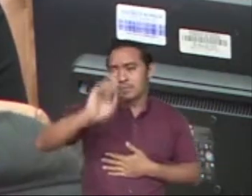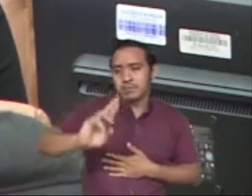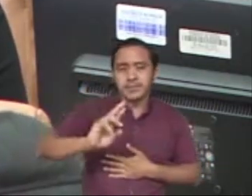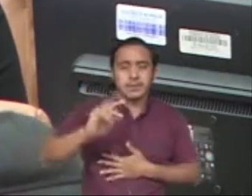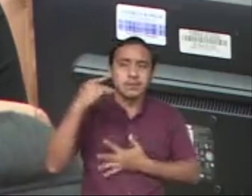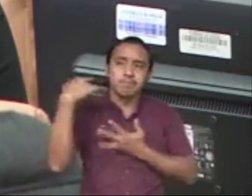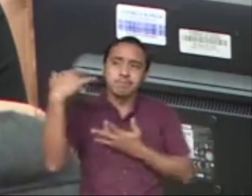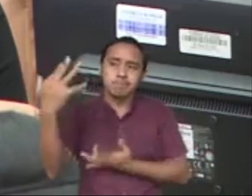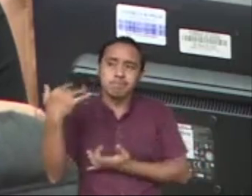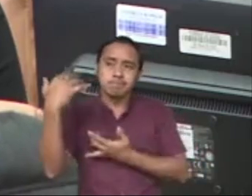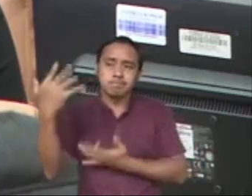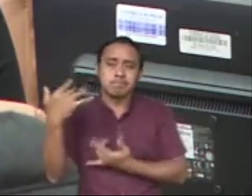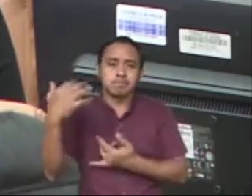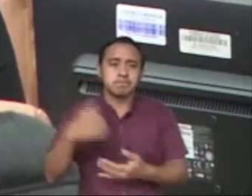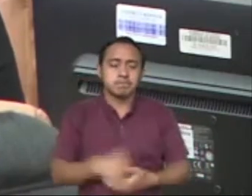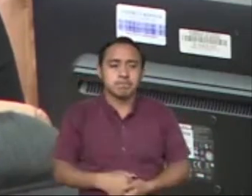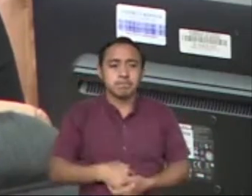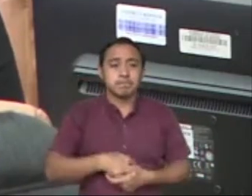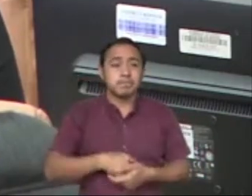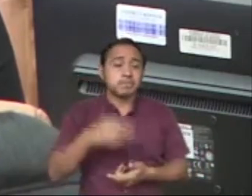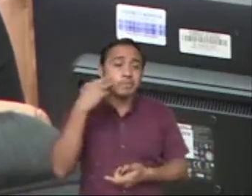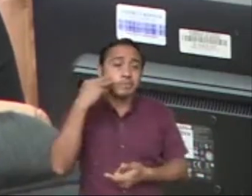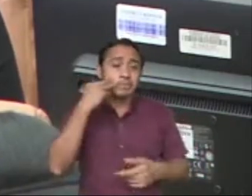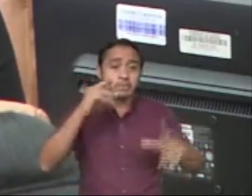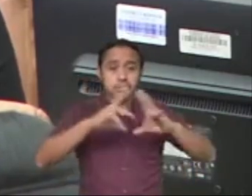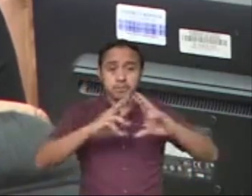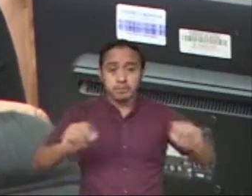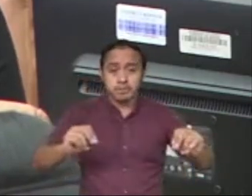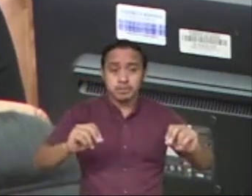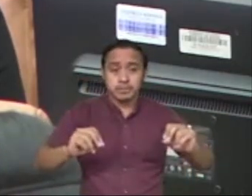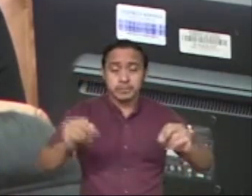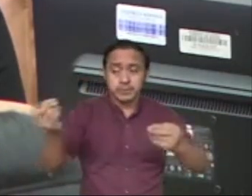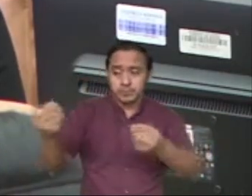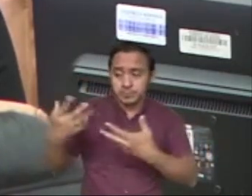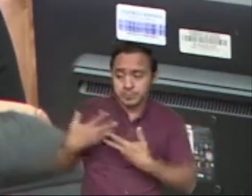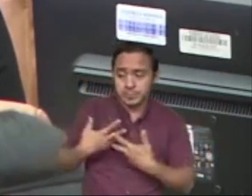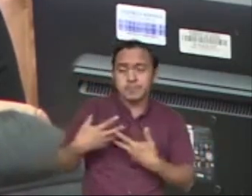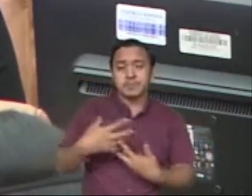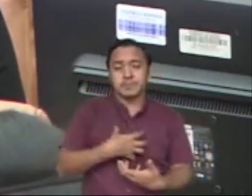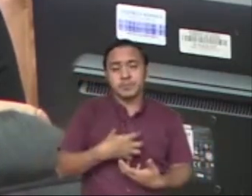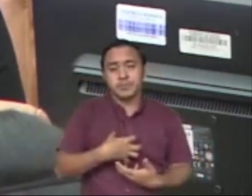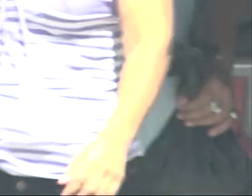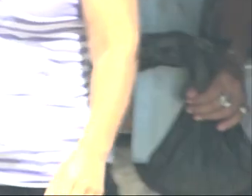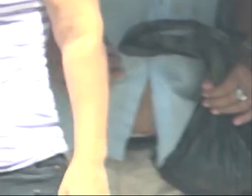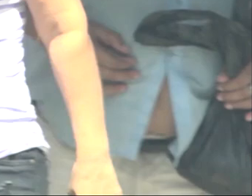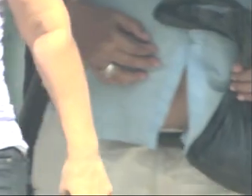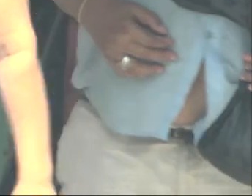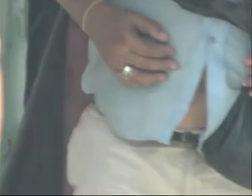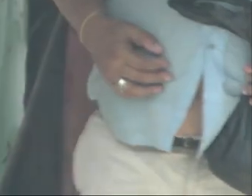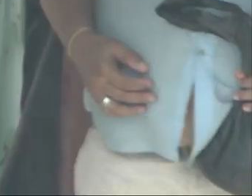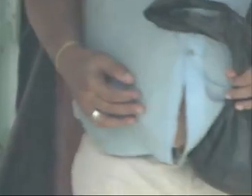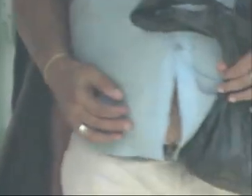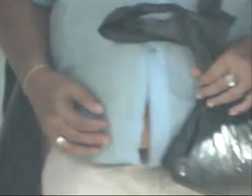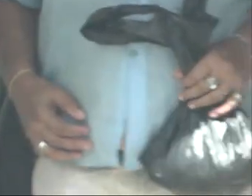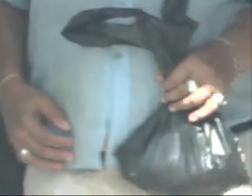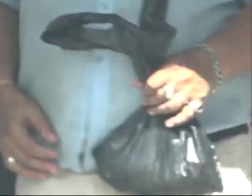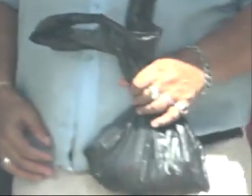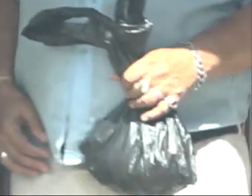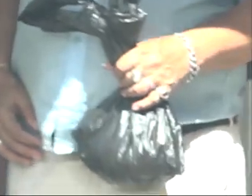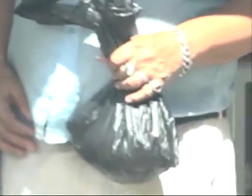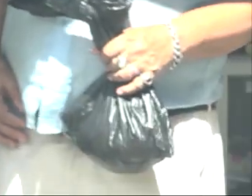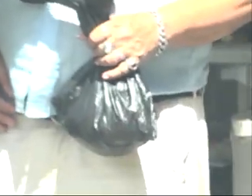respeto, en esperanza que nuestras madres nos trasladan como parte de nuestra valiosa cultura y